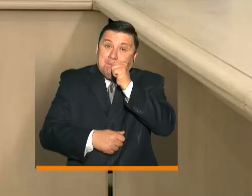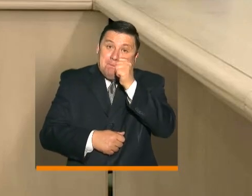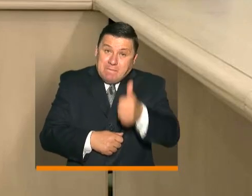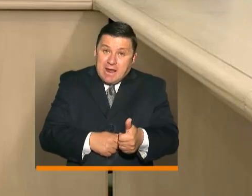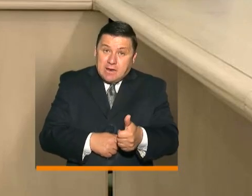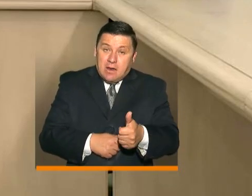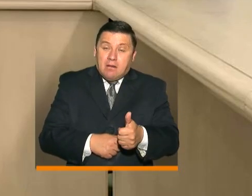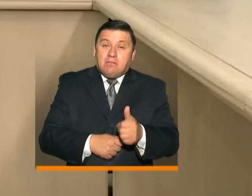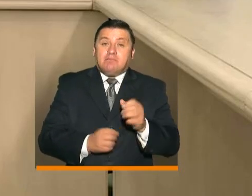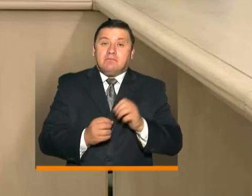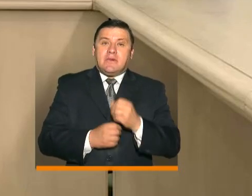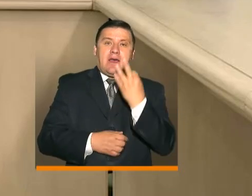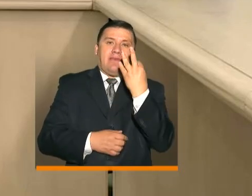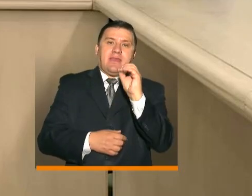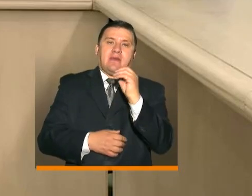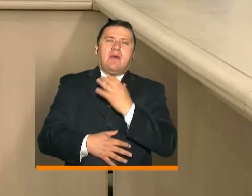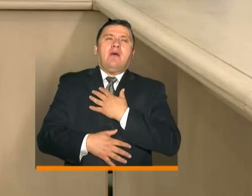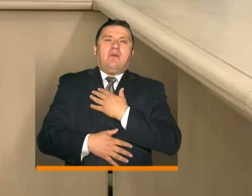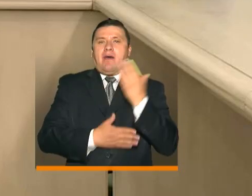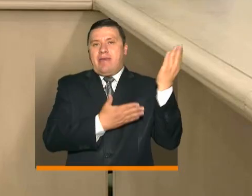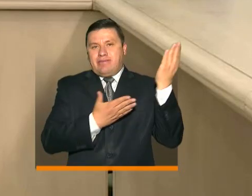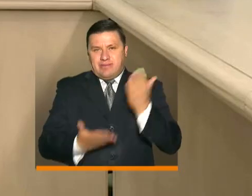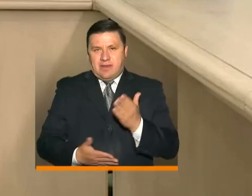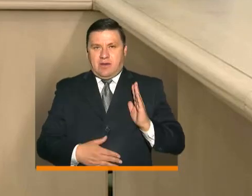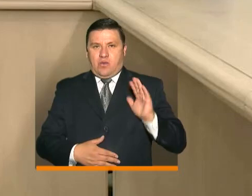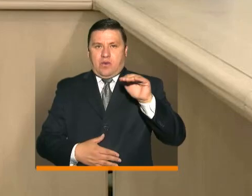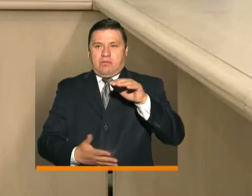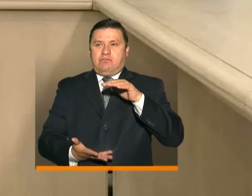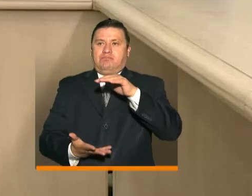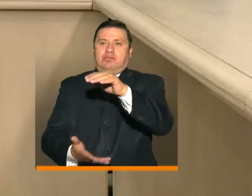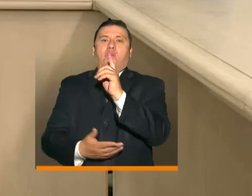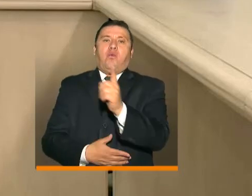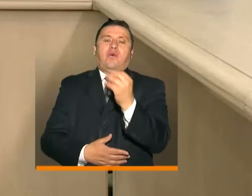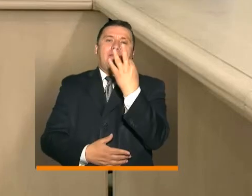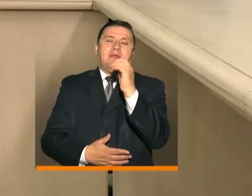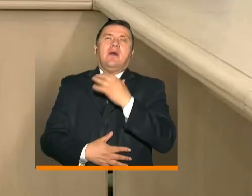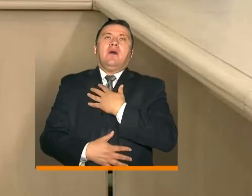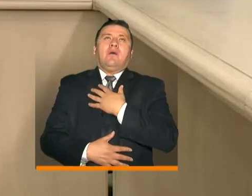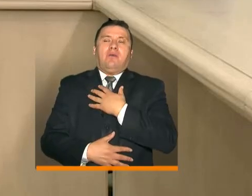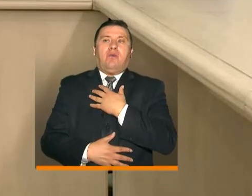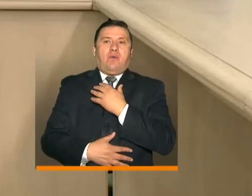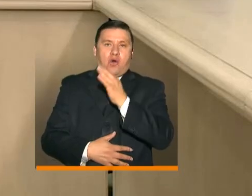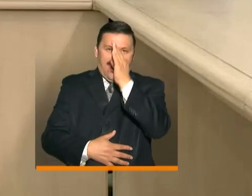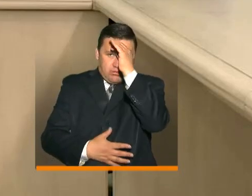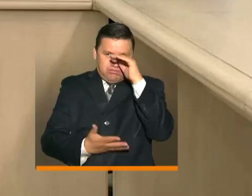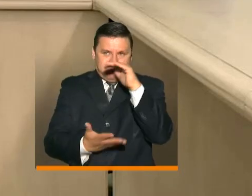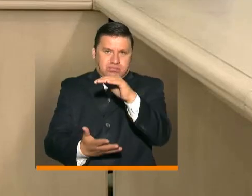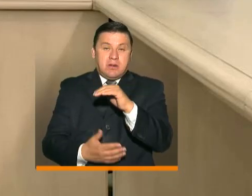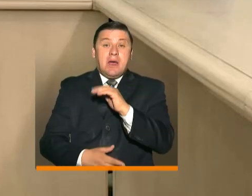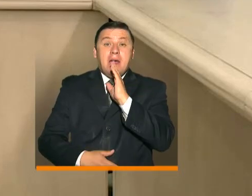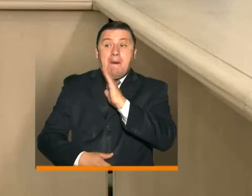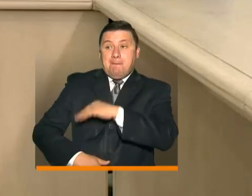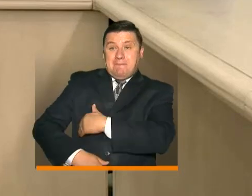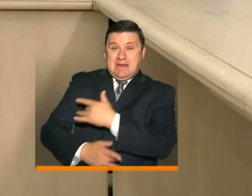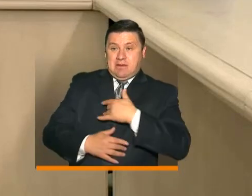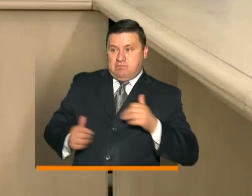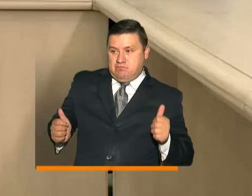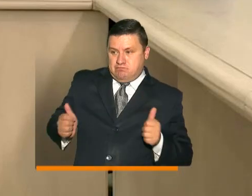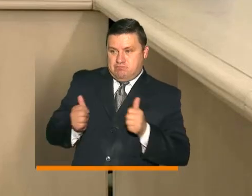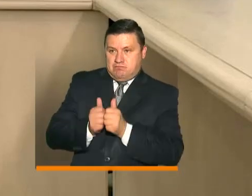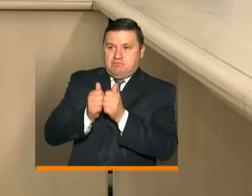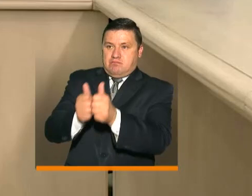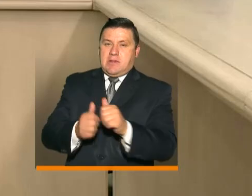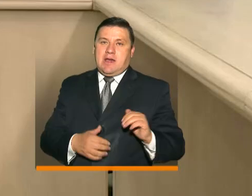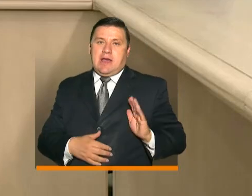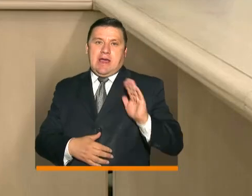estaremos entregándole 30 ventiladores a Buenaventura. Vamos con el ministro de Salud personalmente a Buenaventura